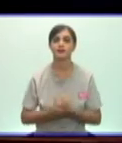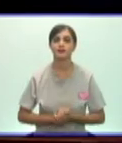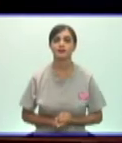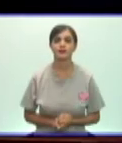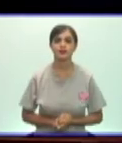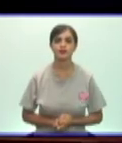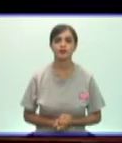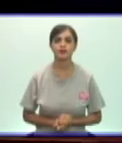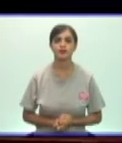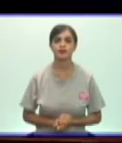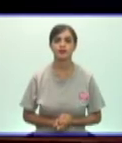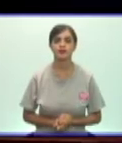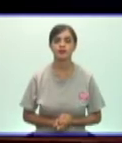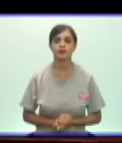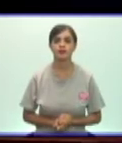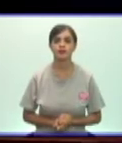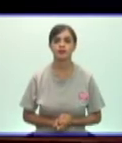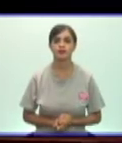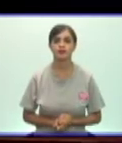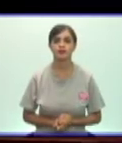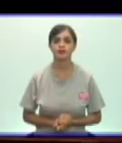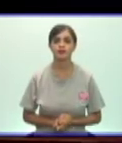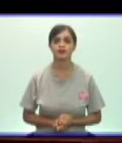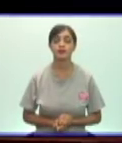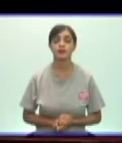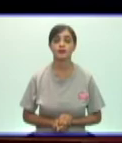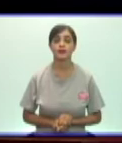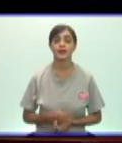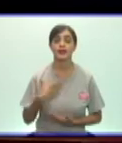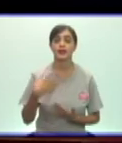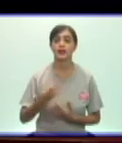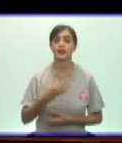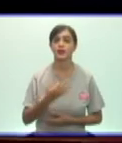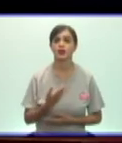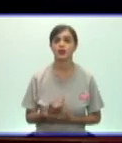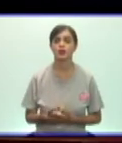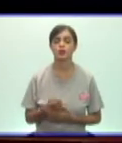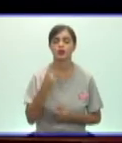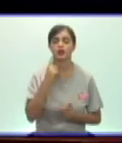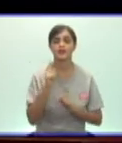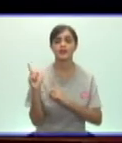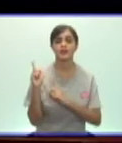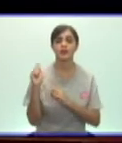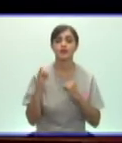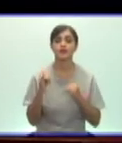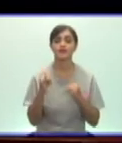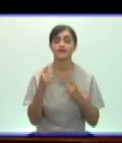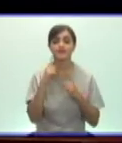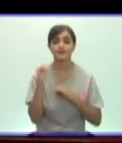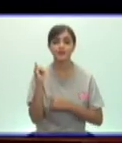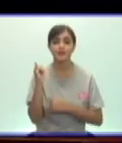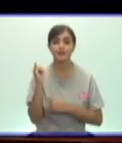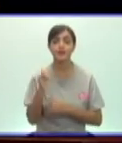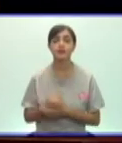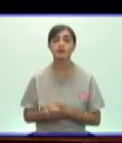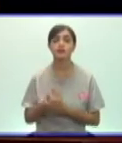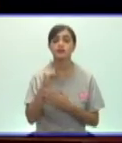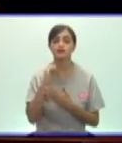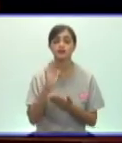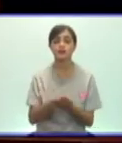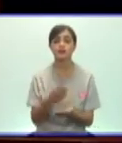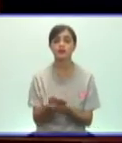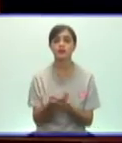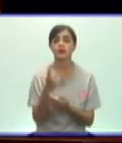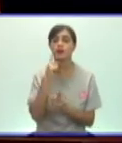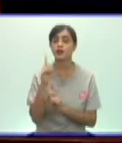estoy mencionándoles, pues son cuestiones que se ven muy evidentes en estas imágenes que nosotros proyectamos en este programa y